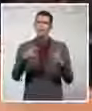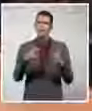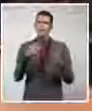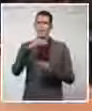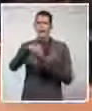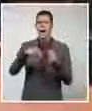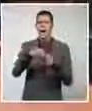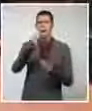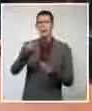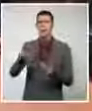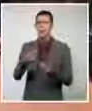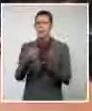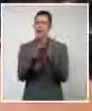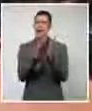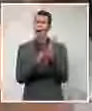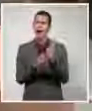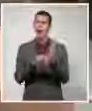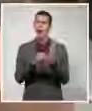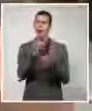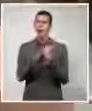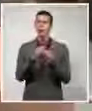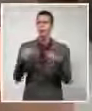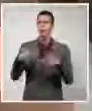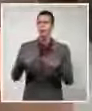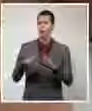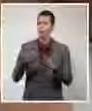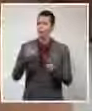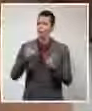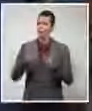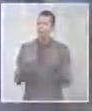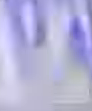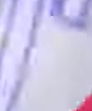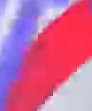fines. Lázaro Manuel Alonso, Sistema Informativo de la Televisión Cubana.